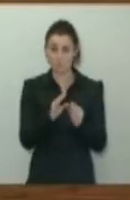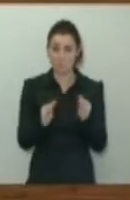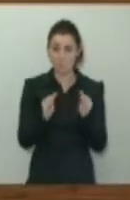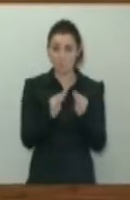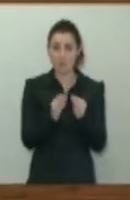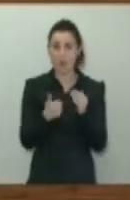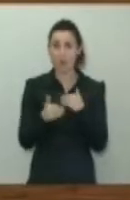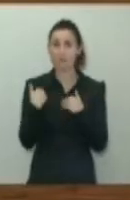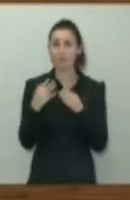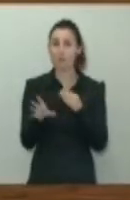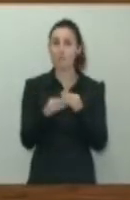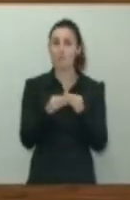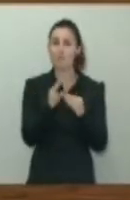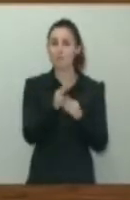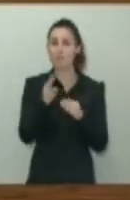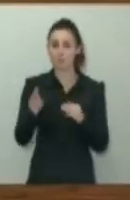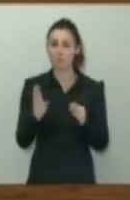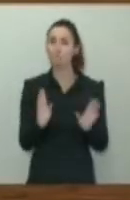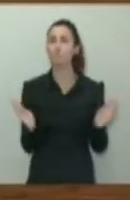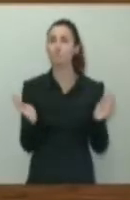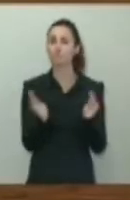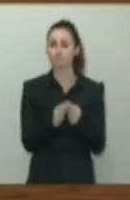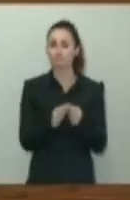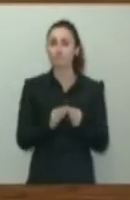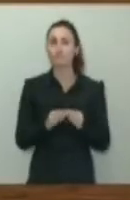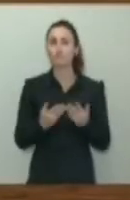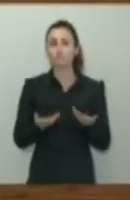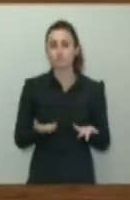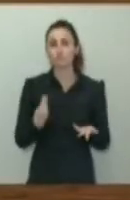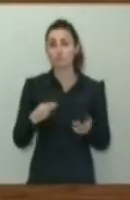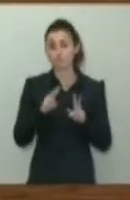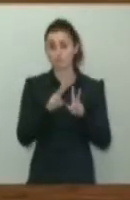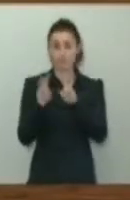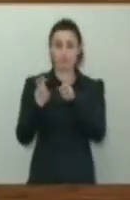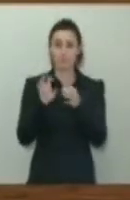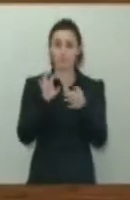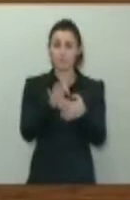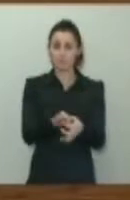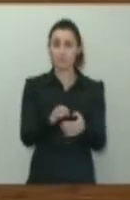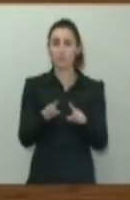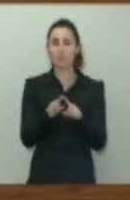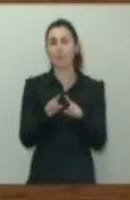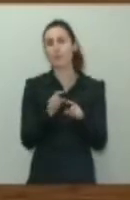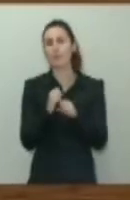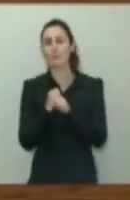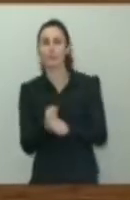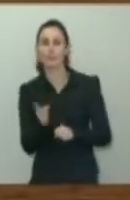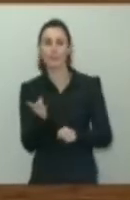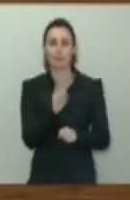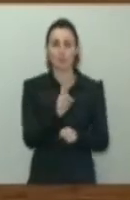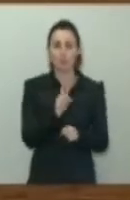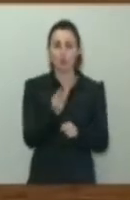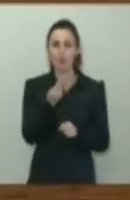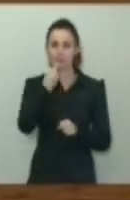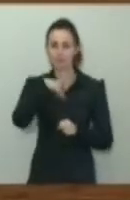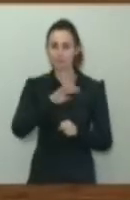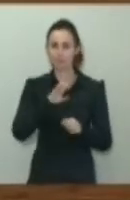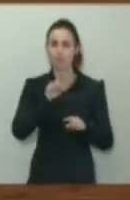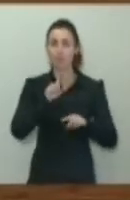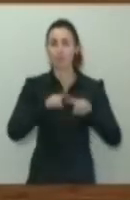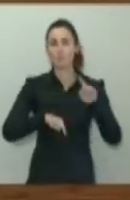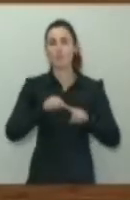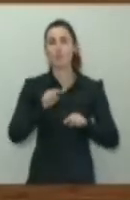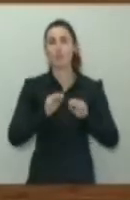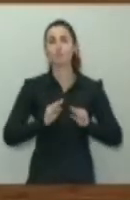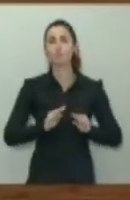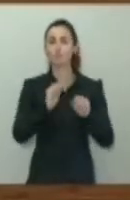enmienda anterior, la del Partido Popular, en este asunto que se refiere a la no sujeción o exención en relación con las actividades